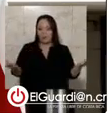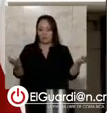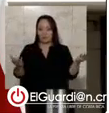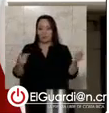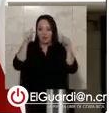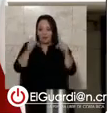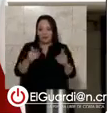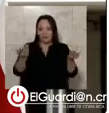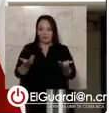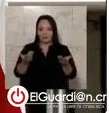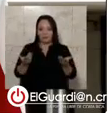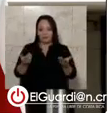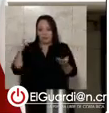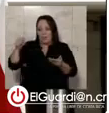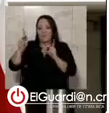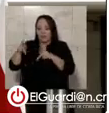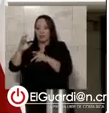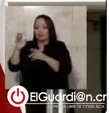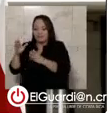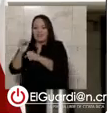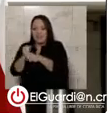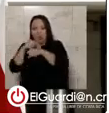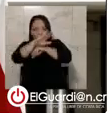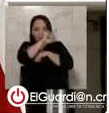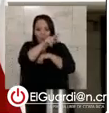costarricense. Sí, señor. Y ahí empieza el replicar,